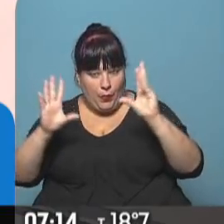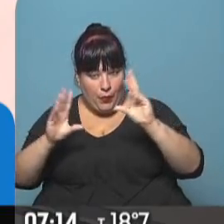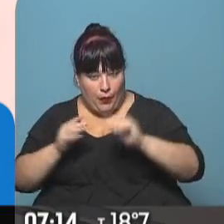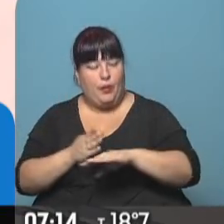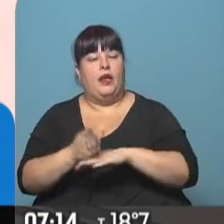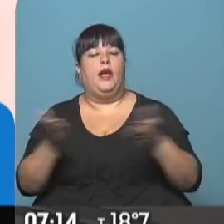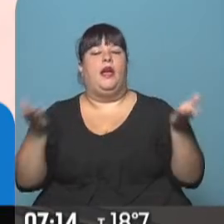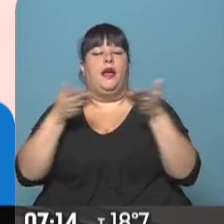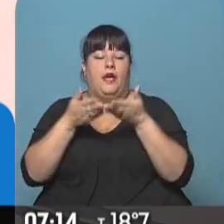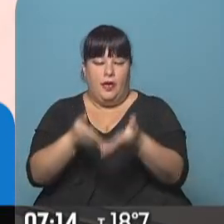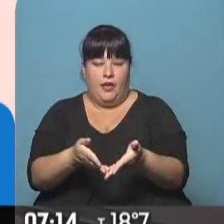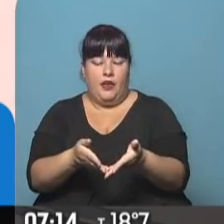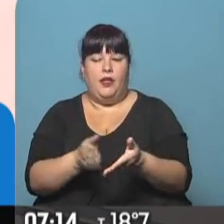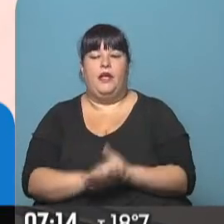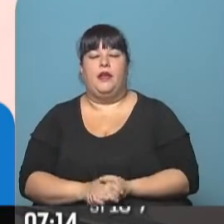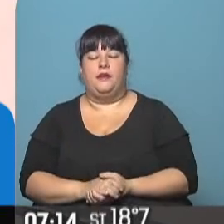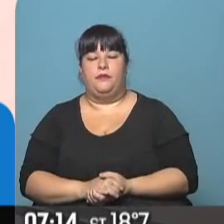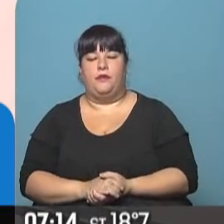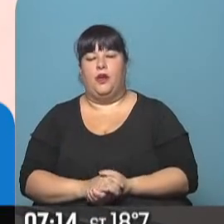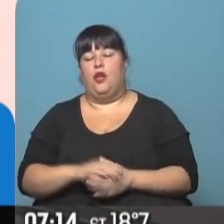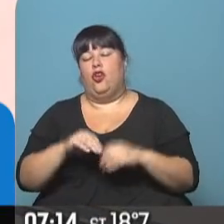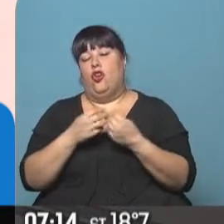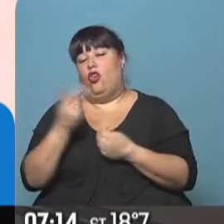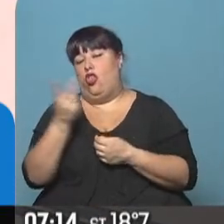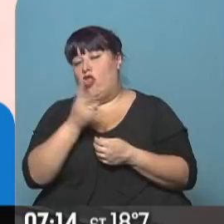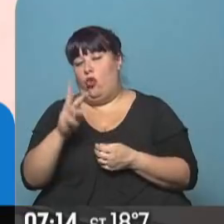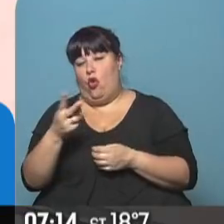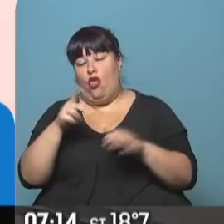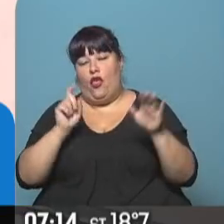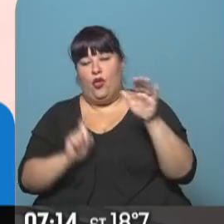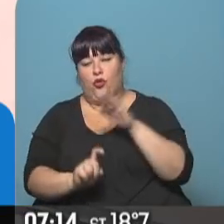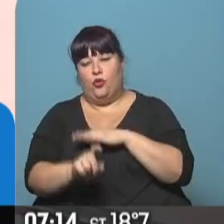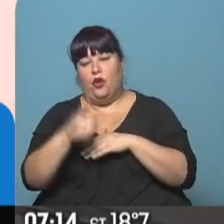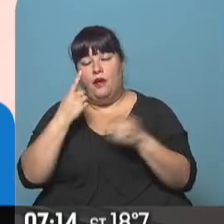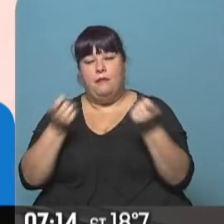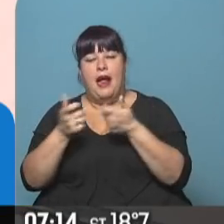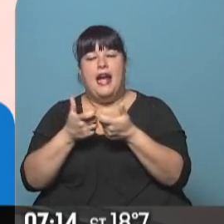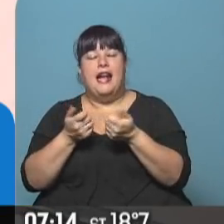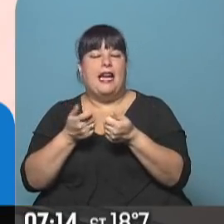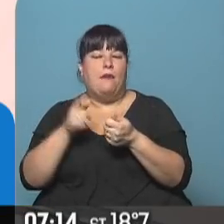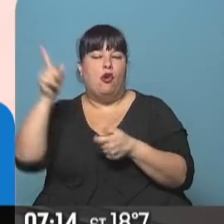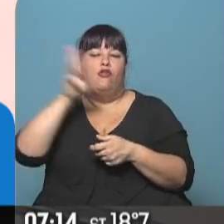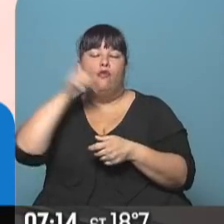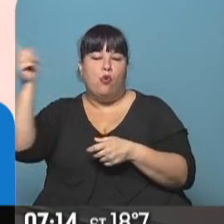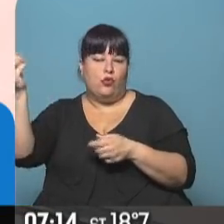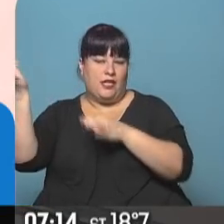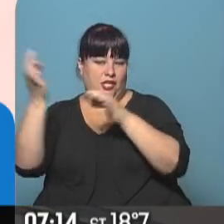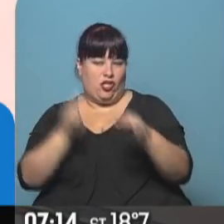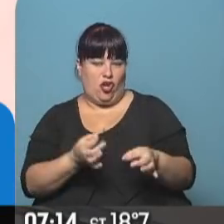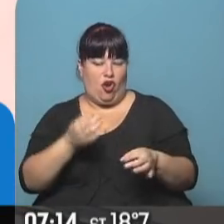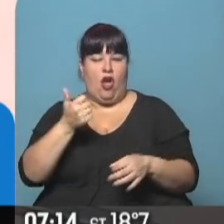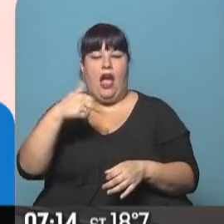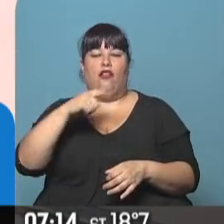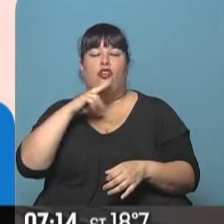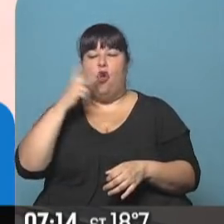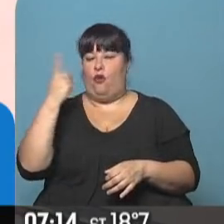va a embarcar uno de los dos vehículos sumergibles controlados remotamente de Rusia, que habían llegado en el Antonov